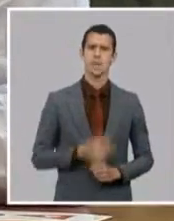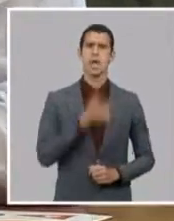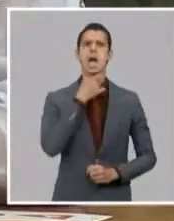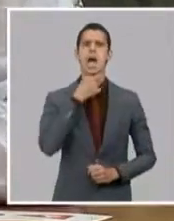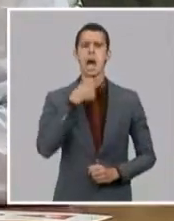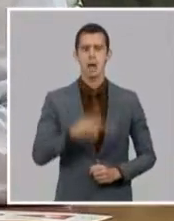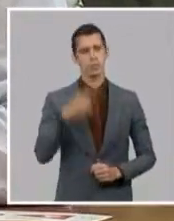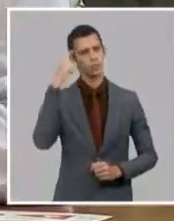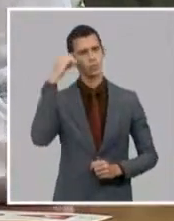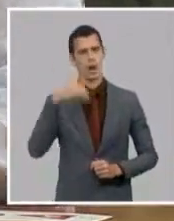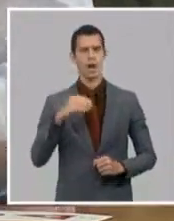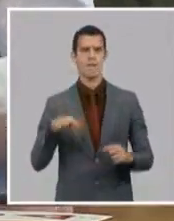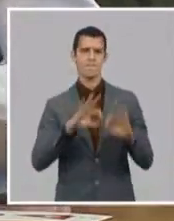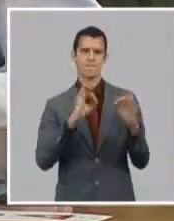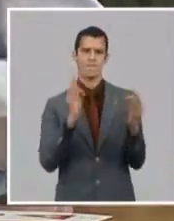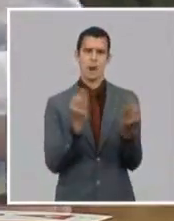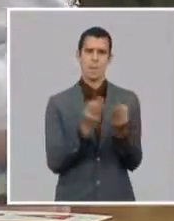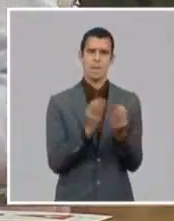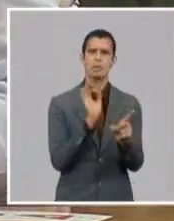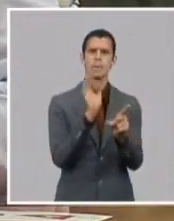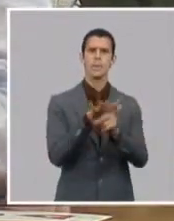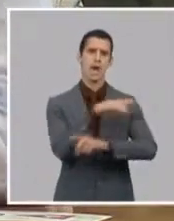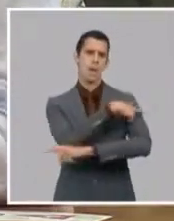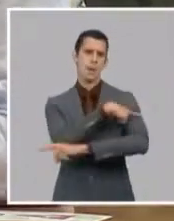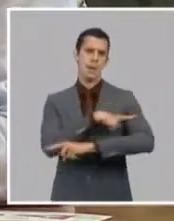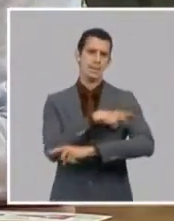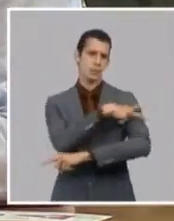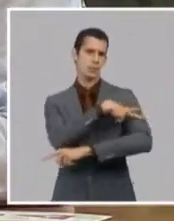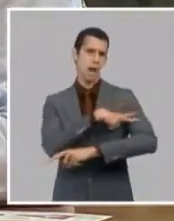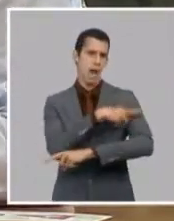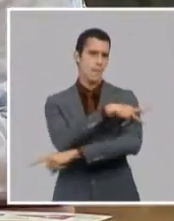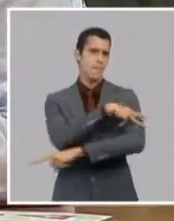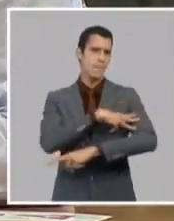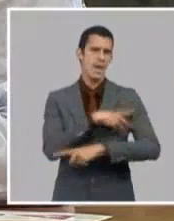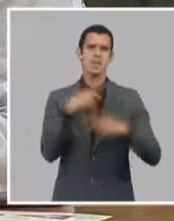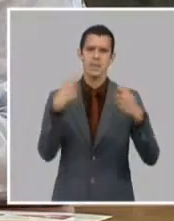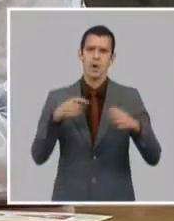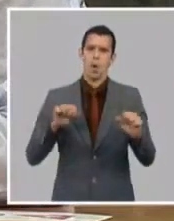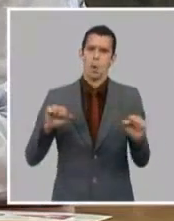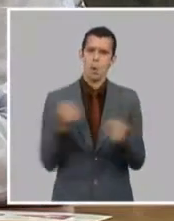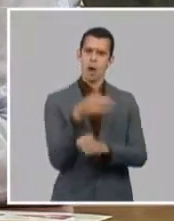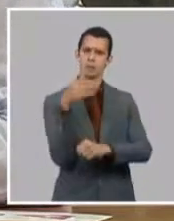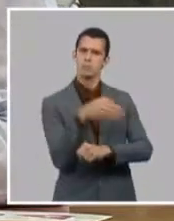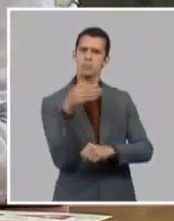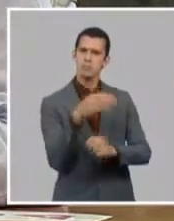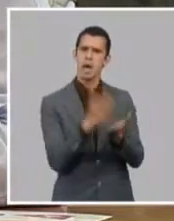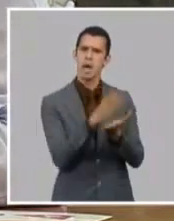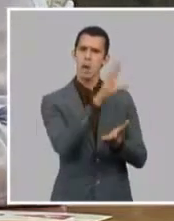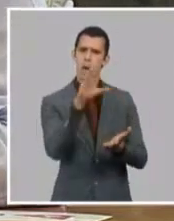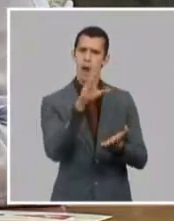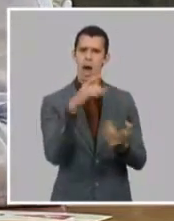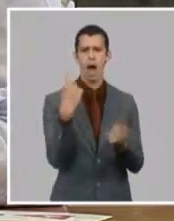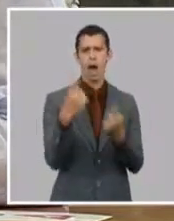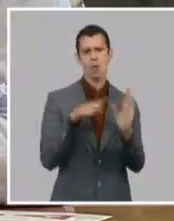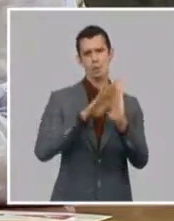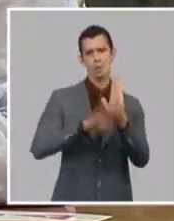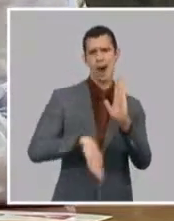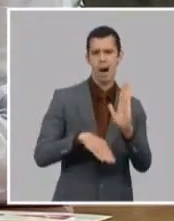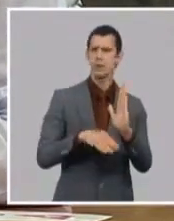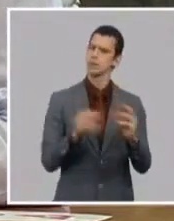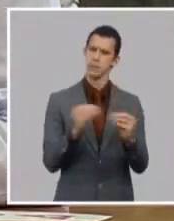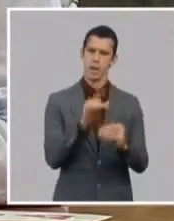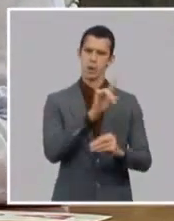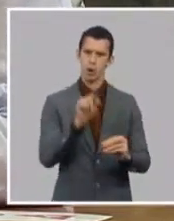escolar y no tienen una adecuada atención, una adecuada vinculación a otras tareas sociales, delinquen,